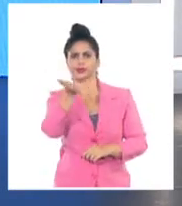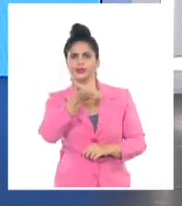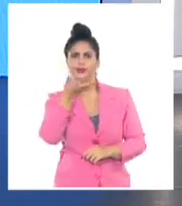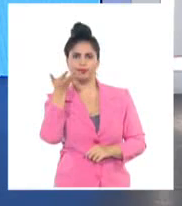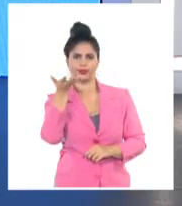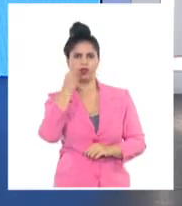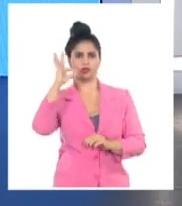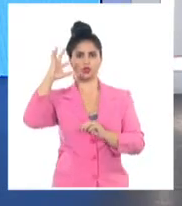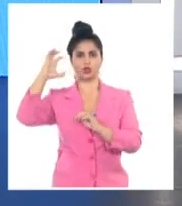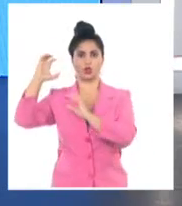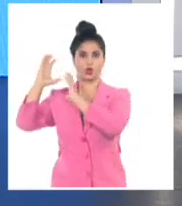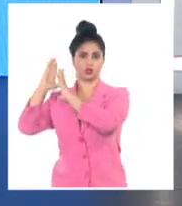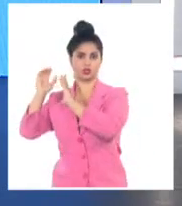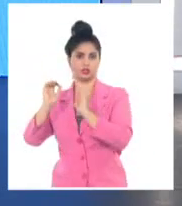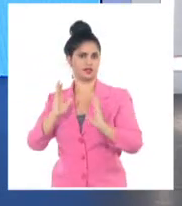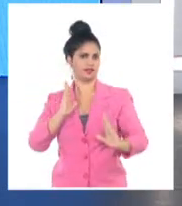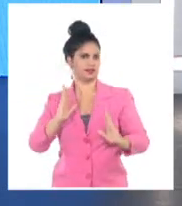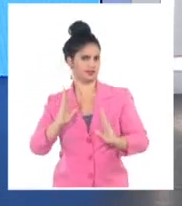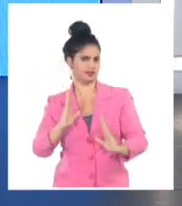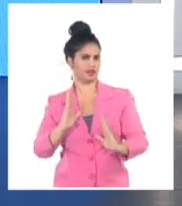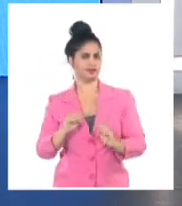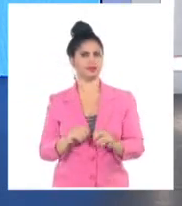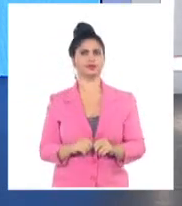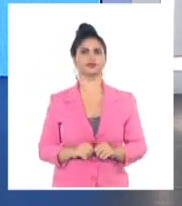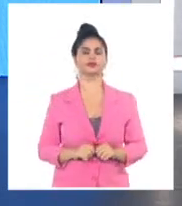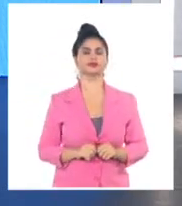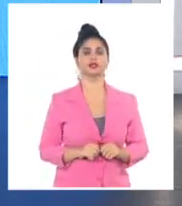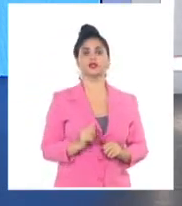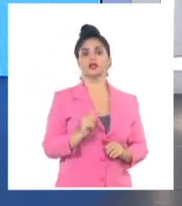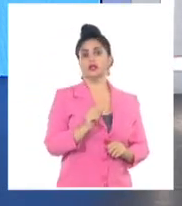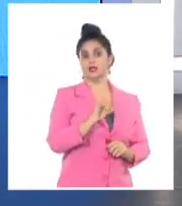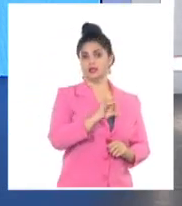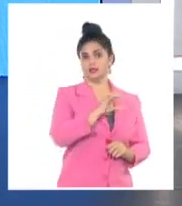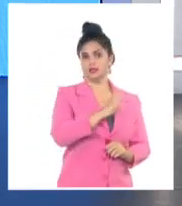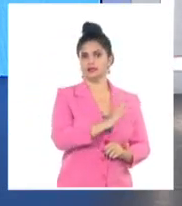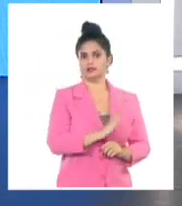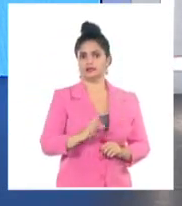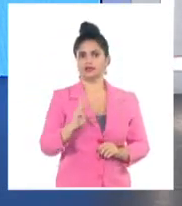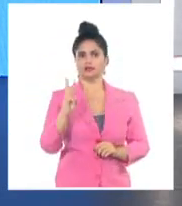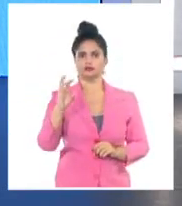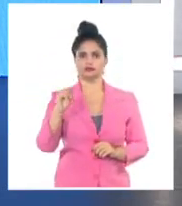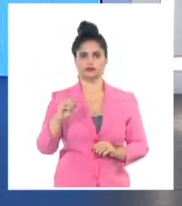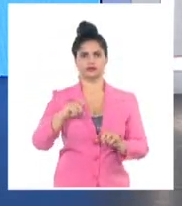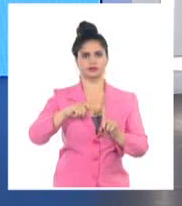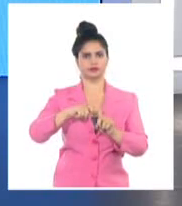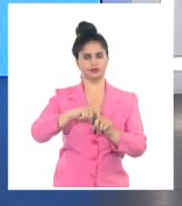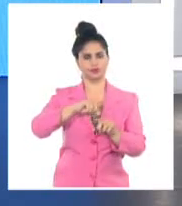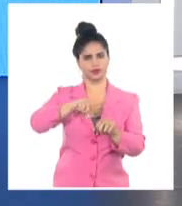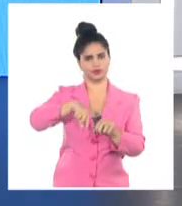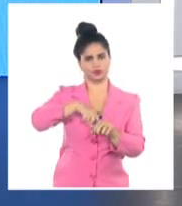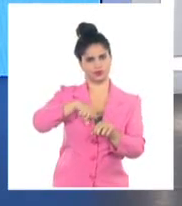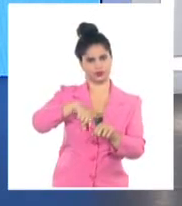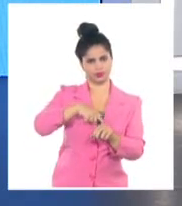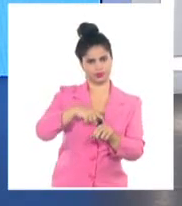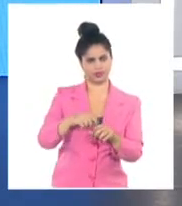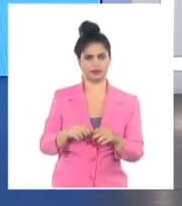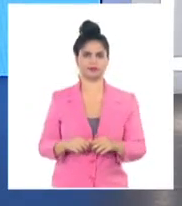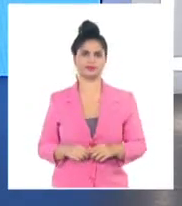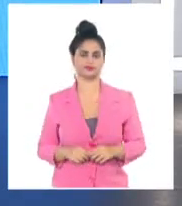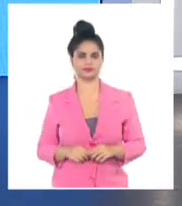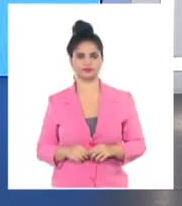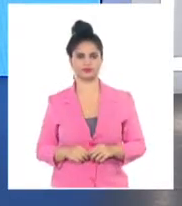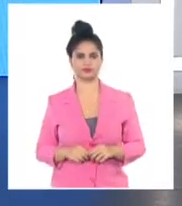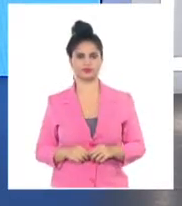occidente y en el centro del país serán de región nordeste de 15 a 30 kilómetros por hora, en el oriente de región norte hasta 25 kilómetros por hora. Estos